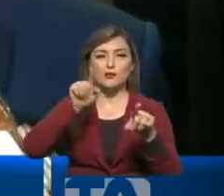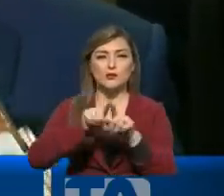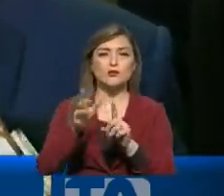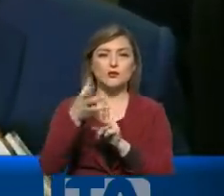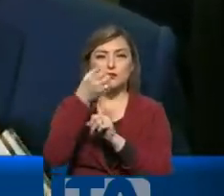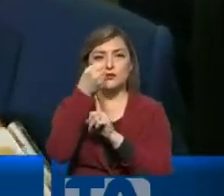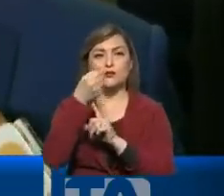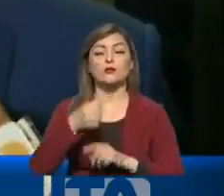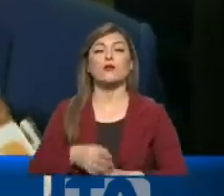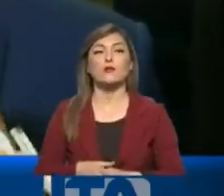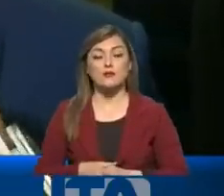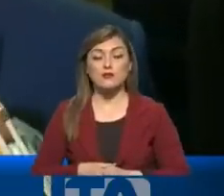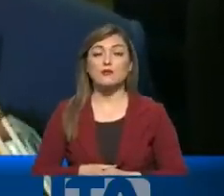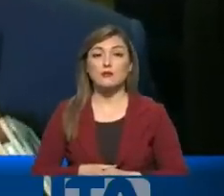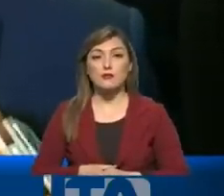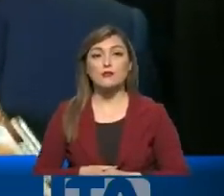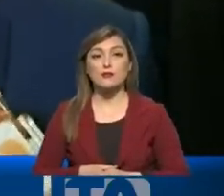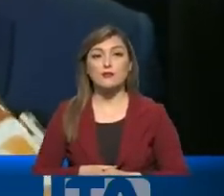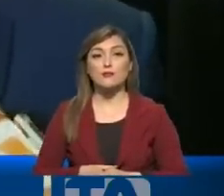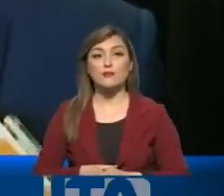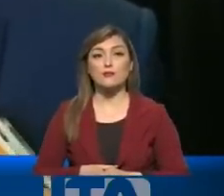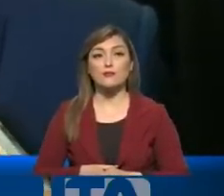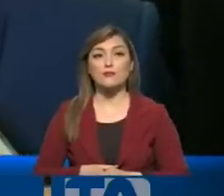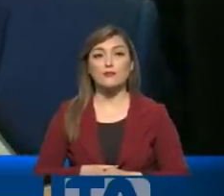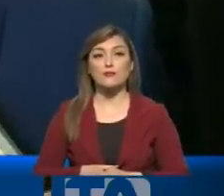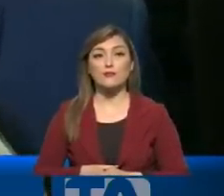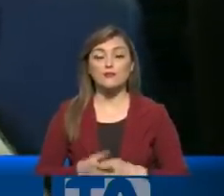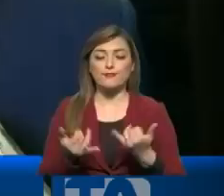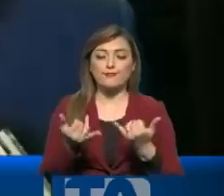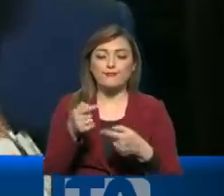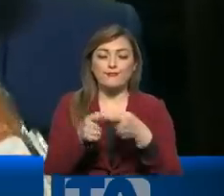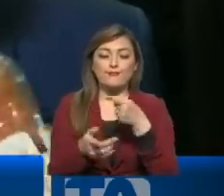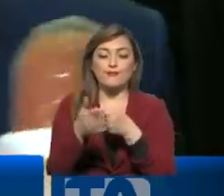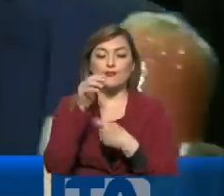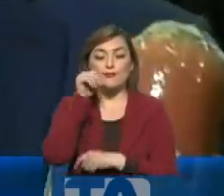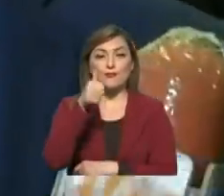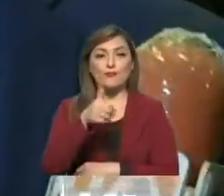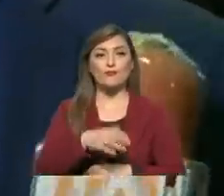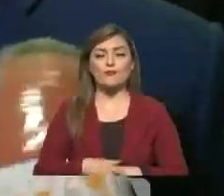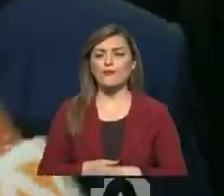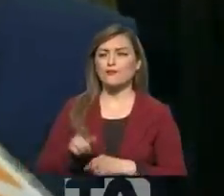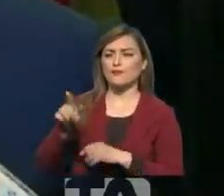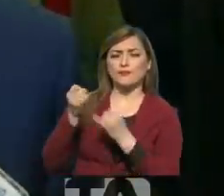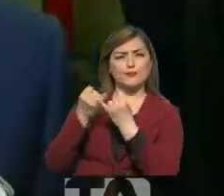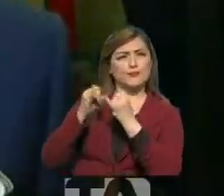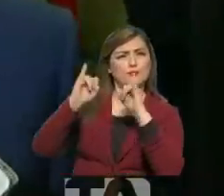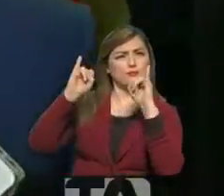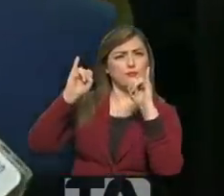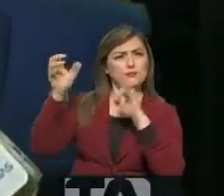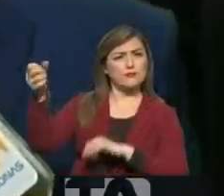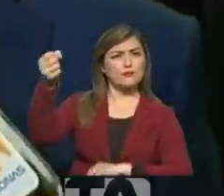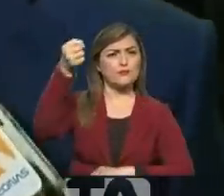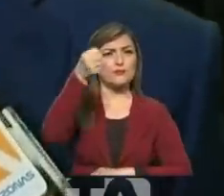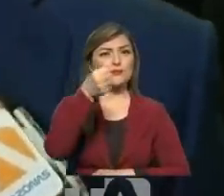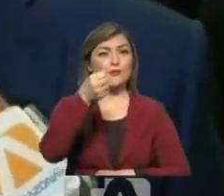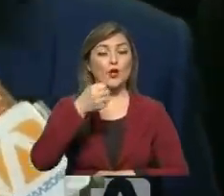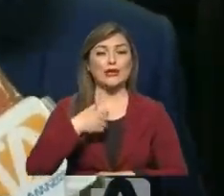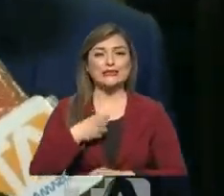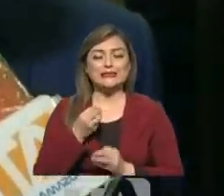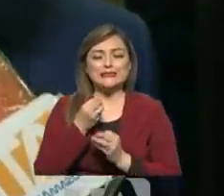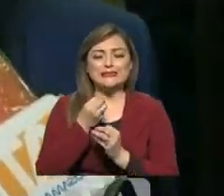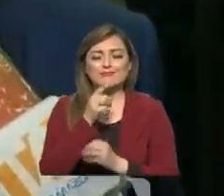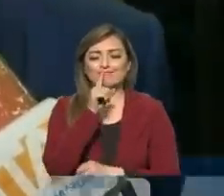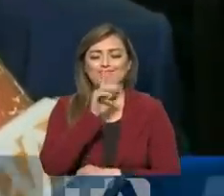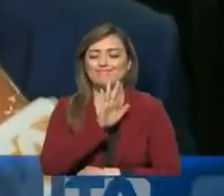en consenso poder lograr algo que, bueno, no se dio hoy, pero esperamos que se dé. ¿Es una figura independiente? No, yo no quisiera adelantar en